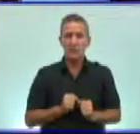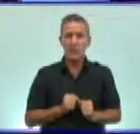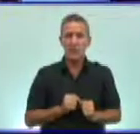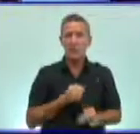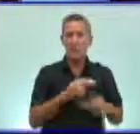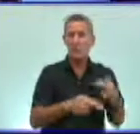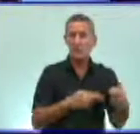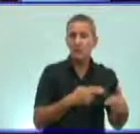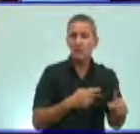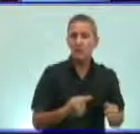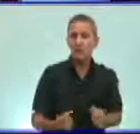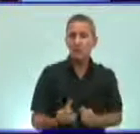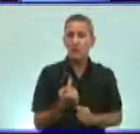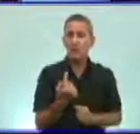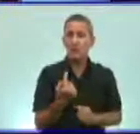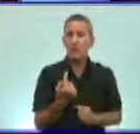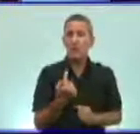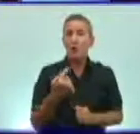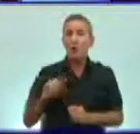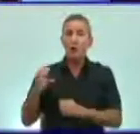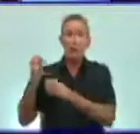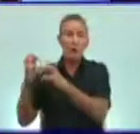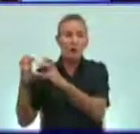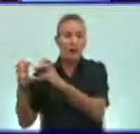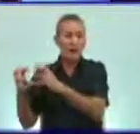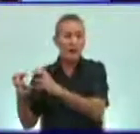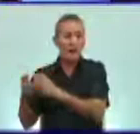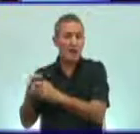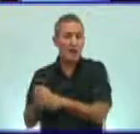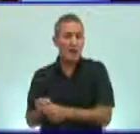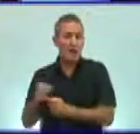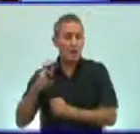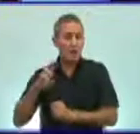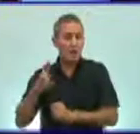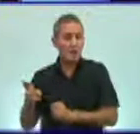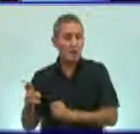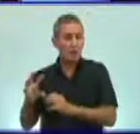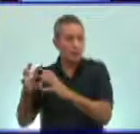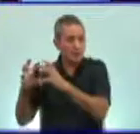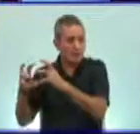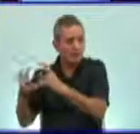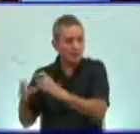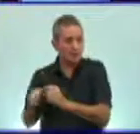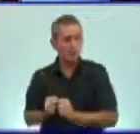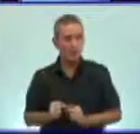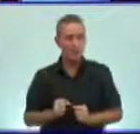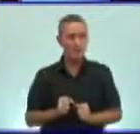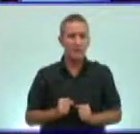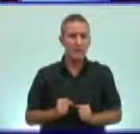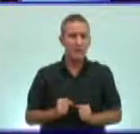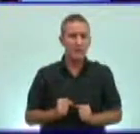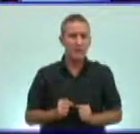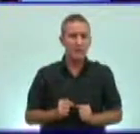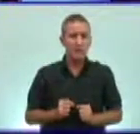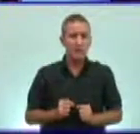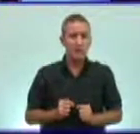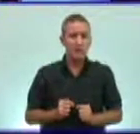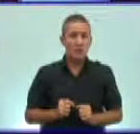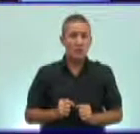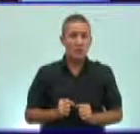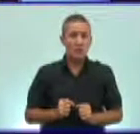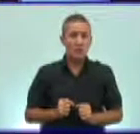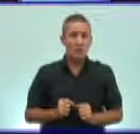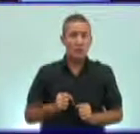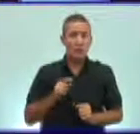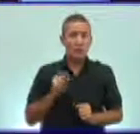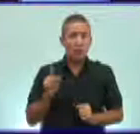la contrarrevolución, a una acción de aquellos que se oponían a la independencia, a una acción de aquellos que se proponían o